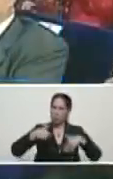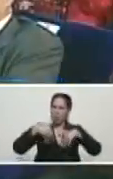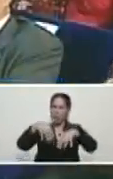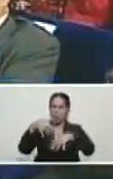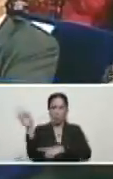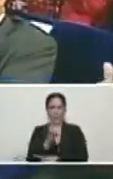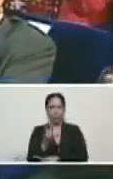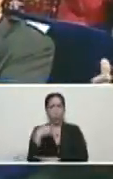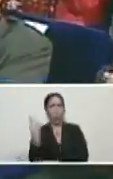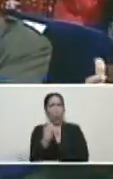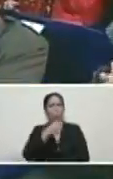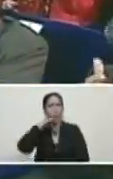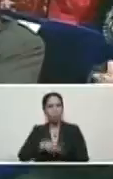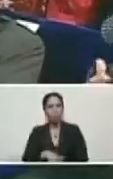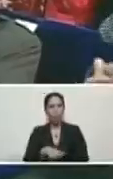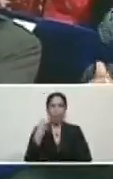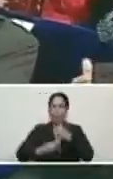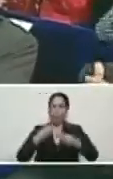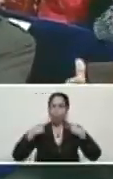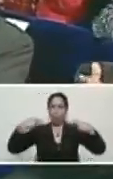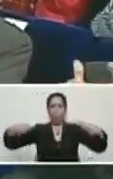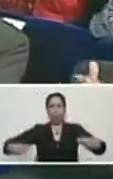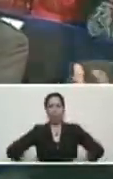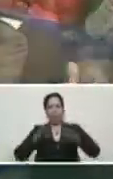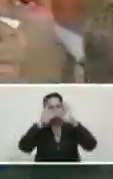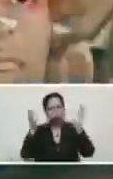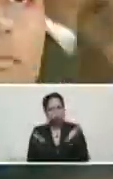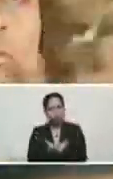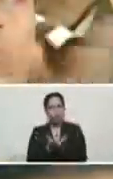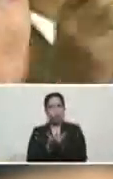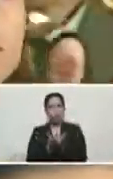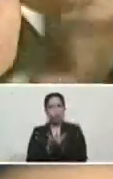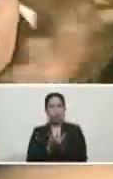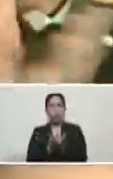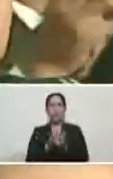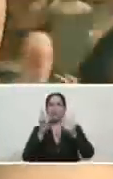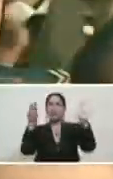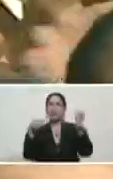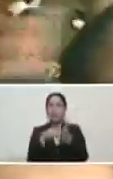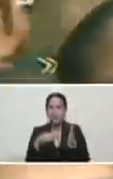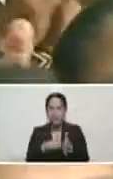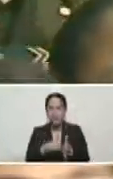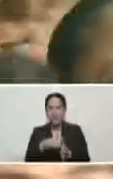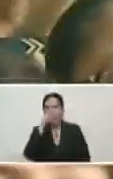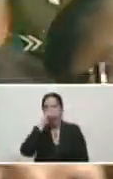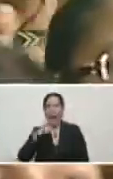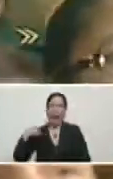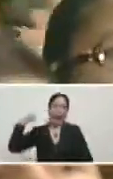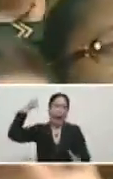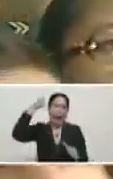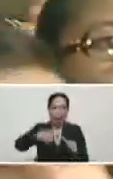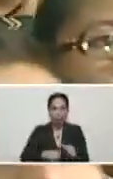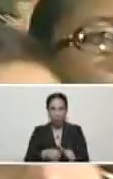el único de la historia de la humanidad en 7000 años de historia, el